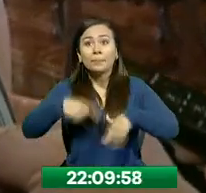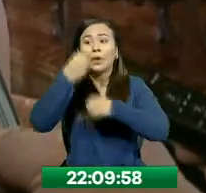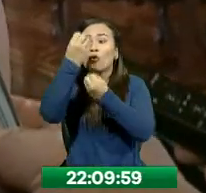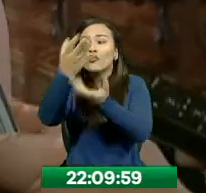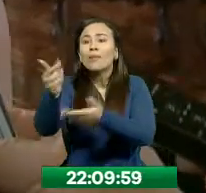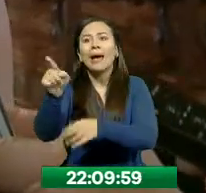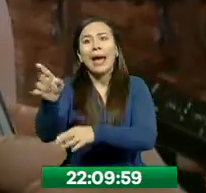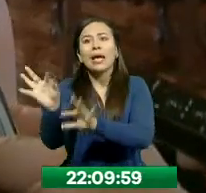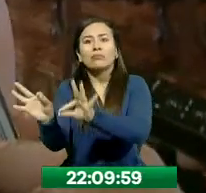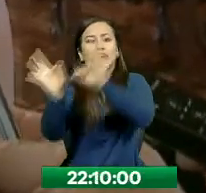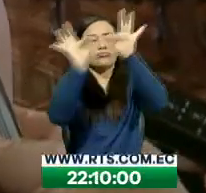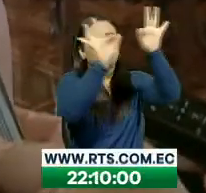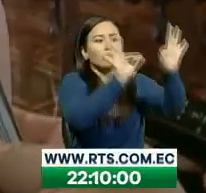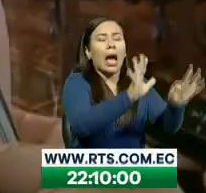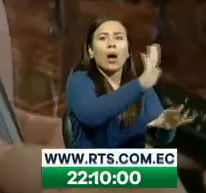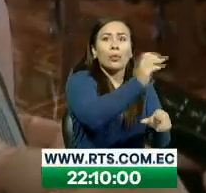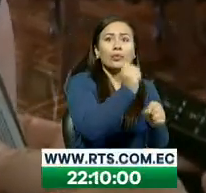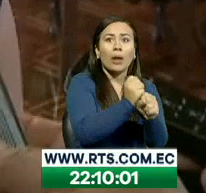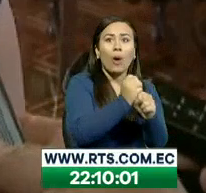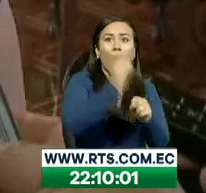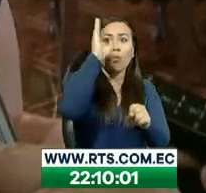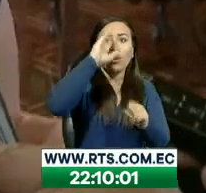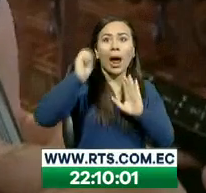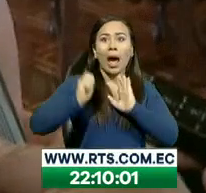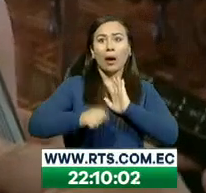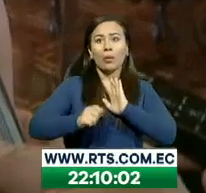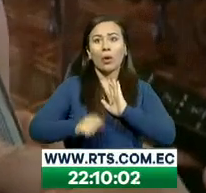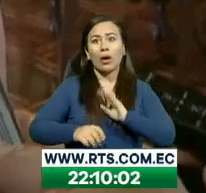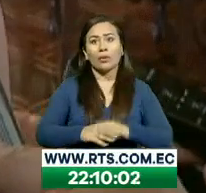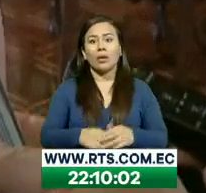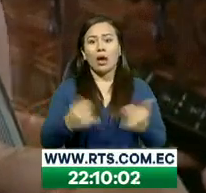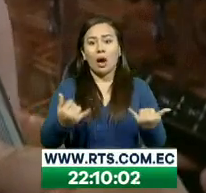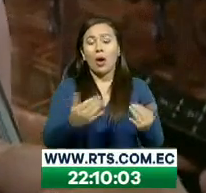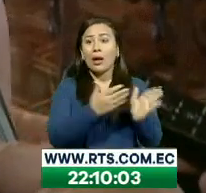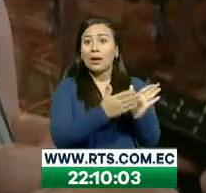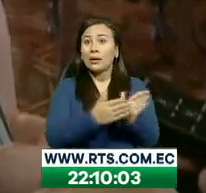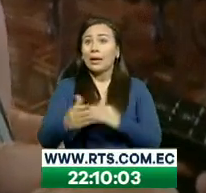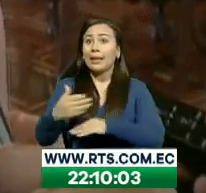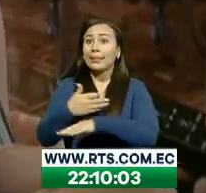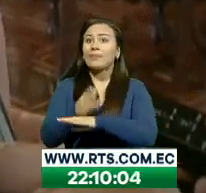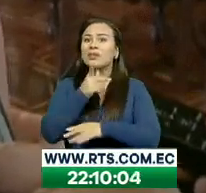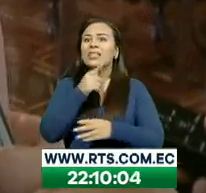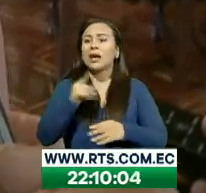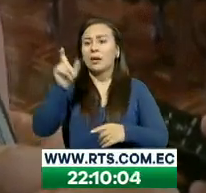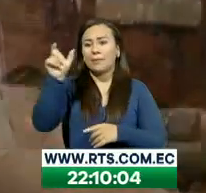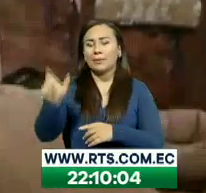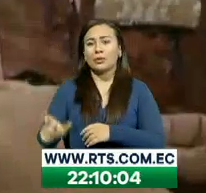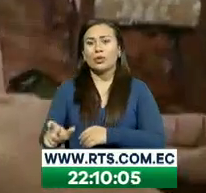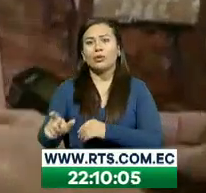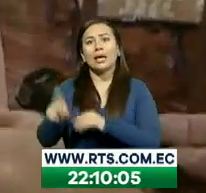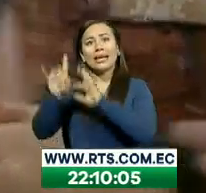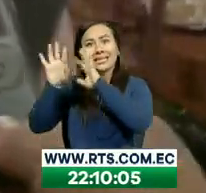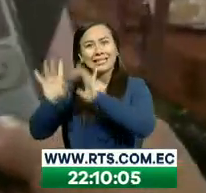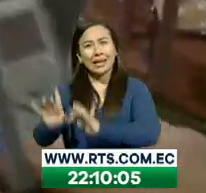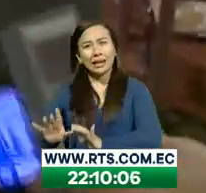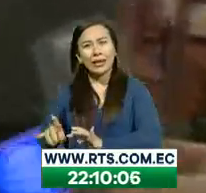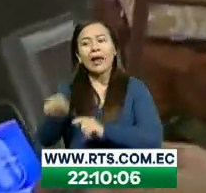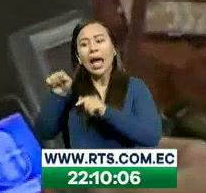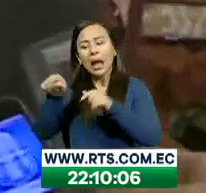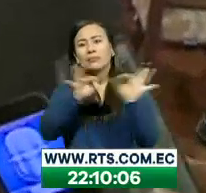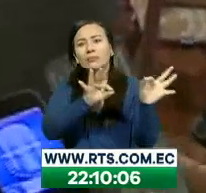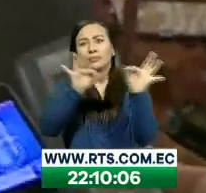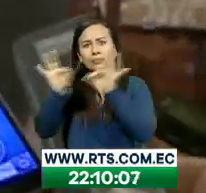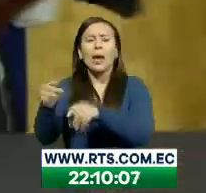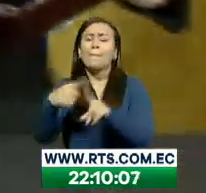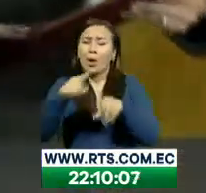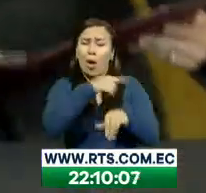pueda dedicar su tiempo, su esfuerzo a su legítima defensa, estas tareas van a ser encargadas al señor José Augusto Briones. Pero sigue siendo vicepresidente.